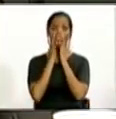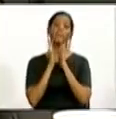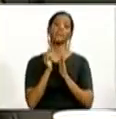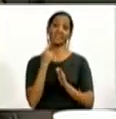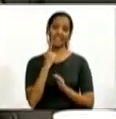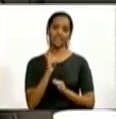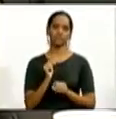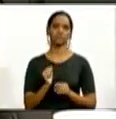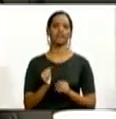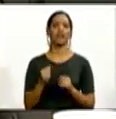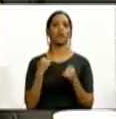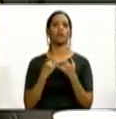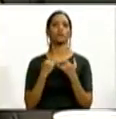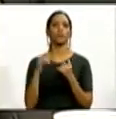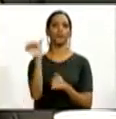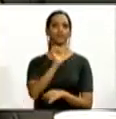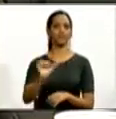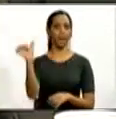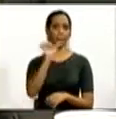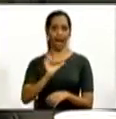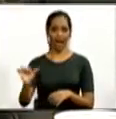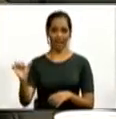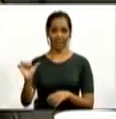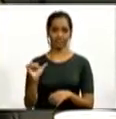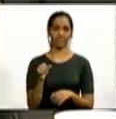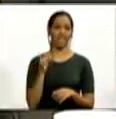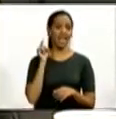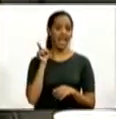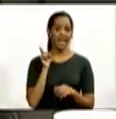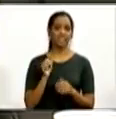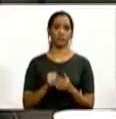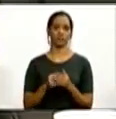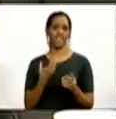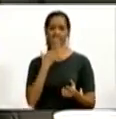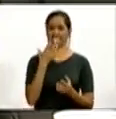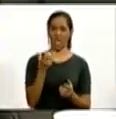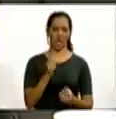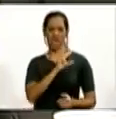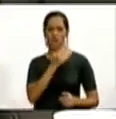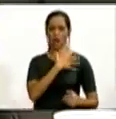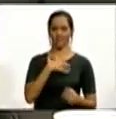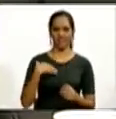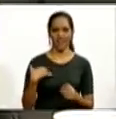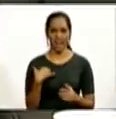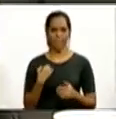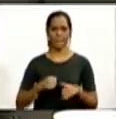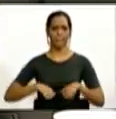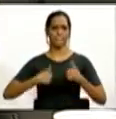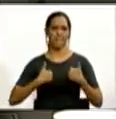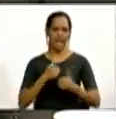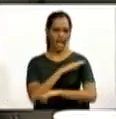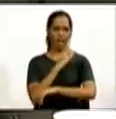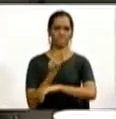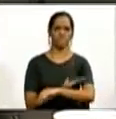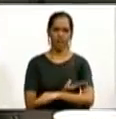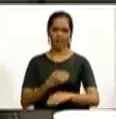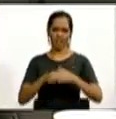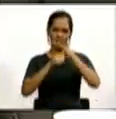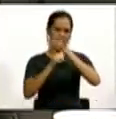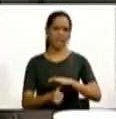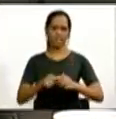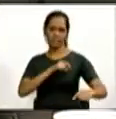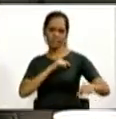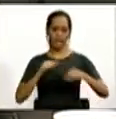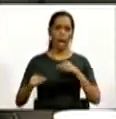hecho, estas últimas semanas, ellos viven gritando que no queremos más a las fuerzas represoras del